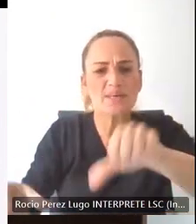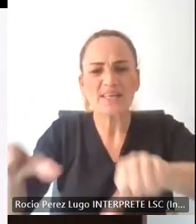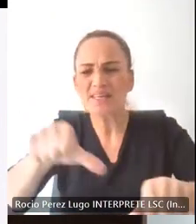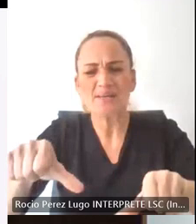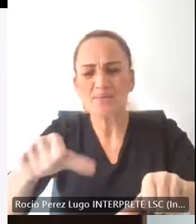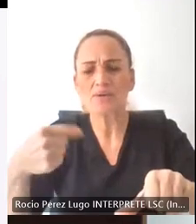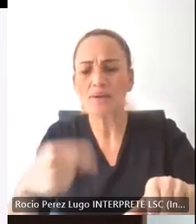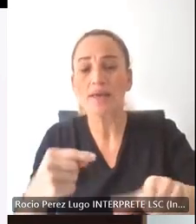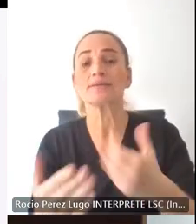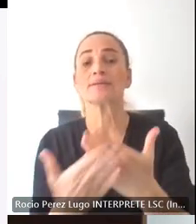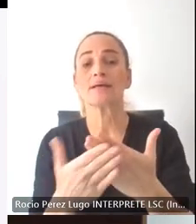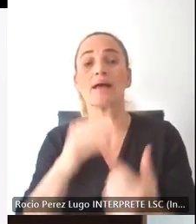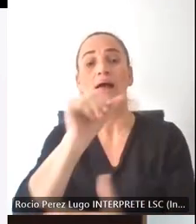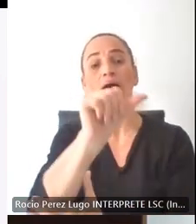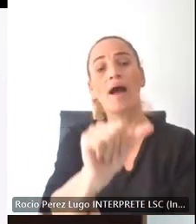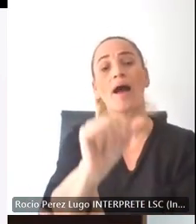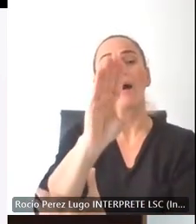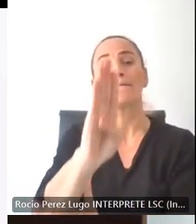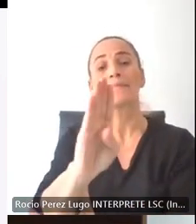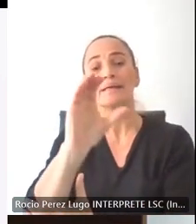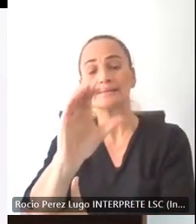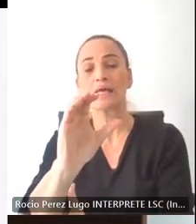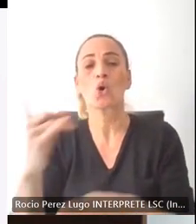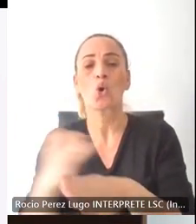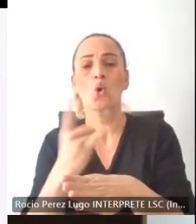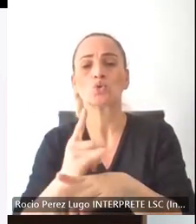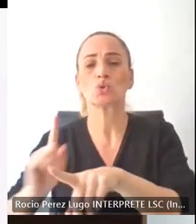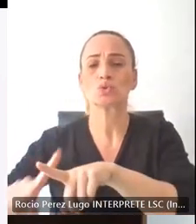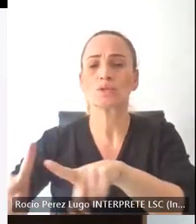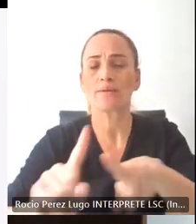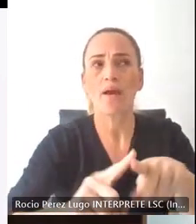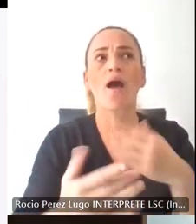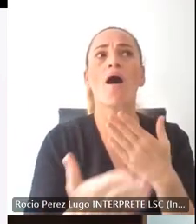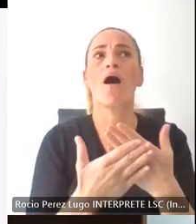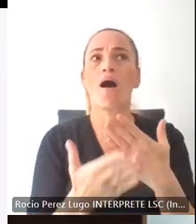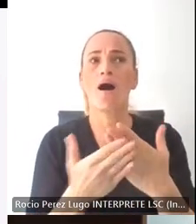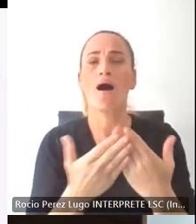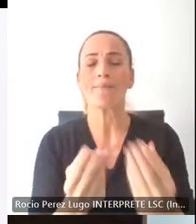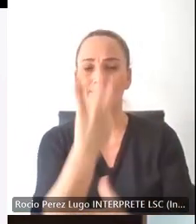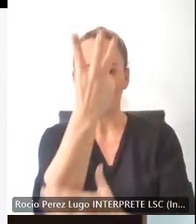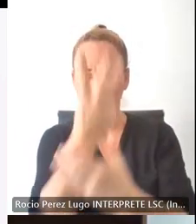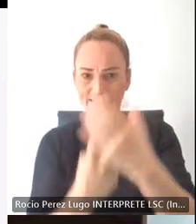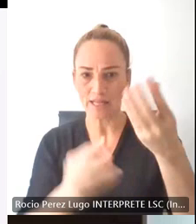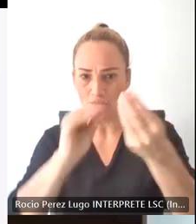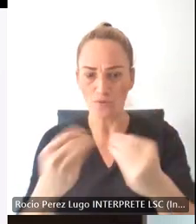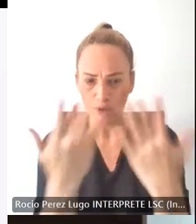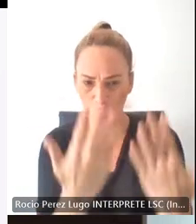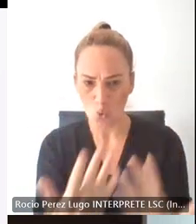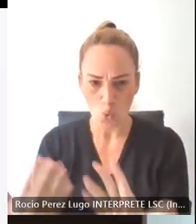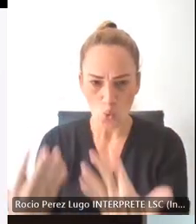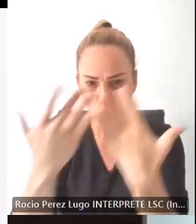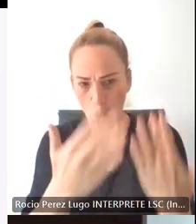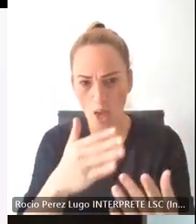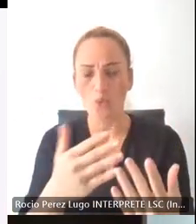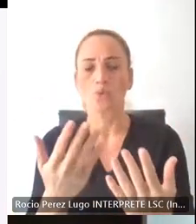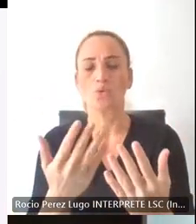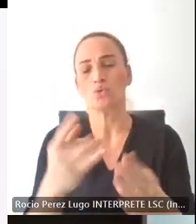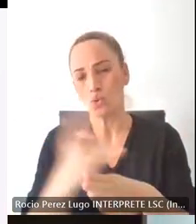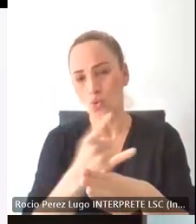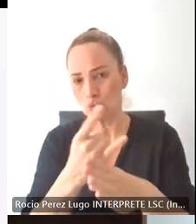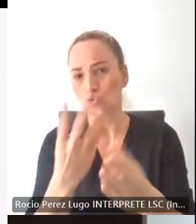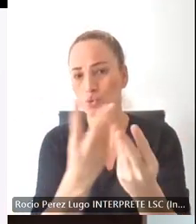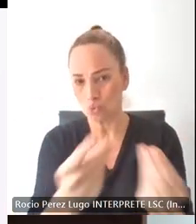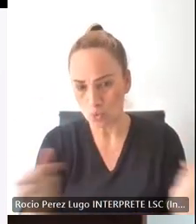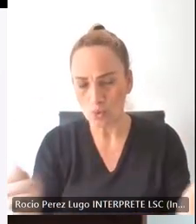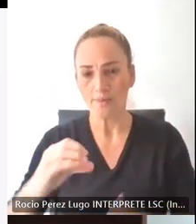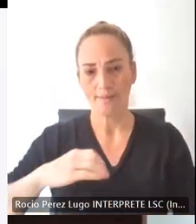seco ABC o multipropósito, significa que sirve para los tres tipos de fuego, A, B y C. Características,